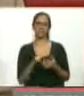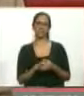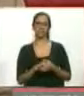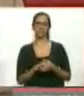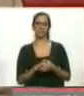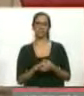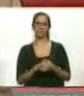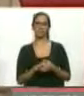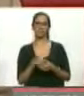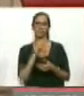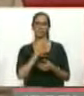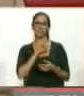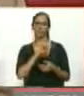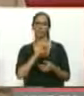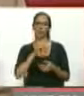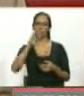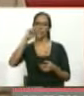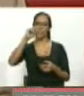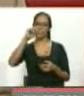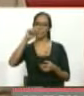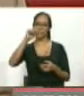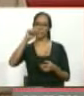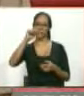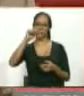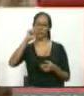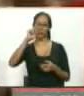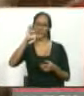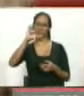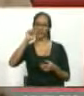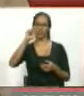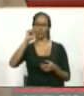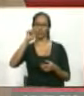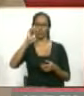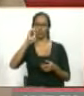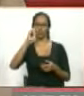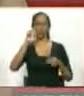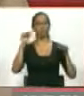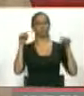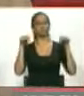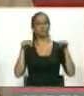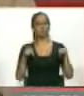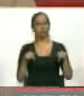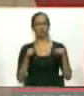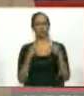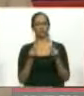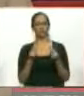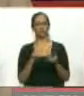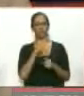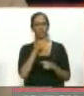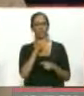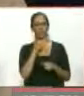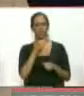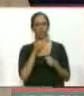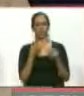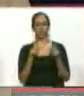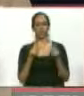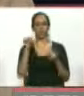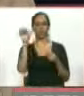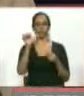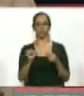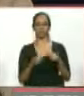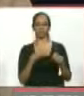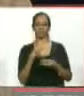deseo marcano y hoy muchos periodistas y muchos analistas lo vienen haciendo